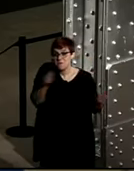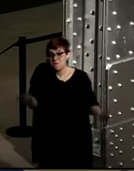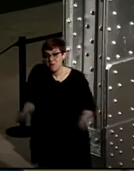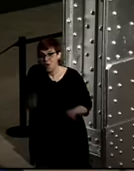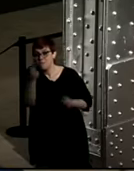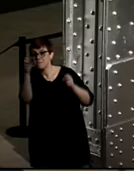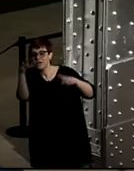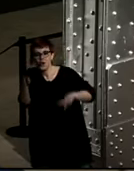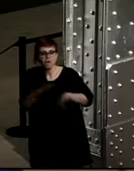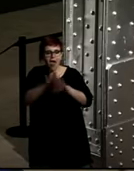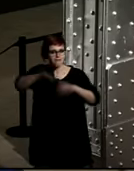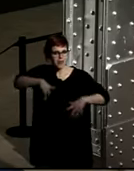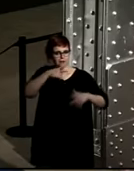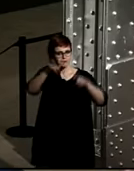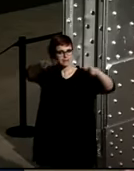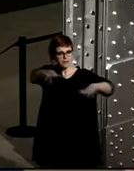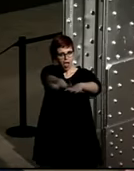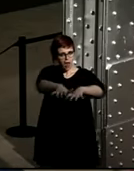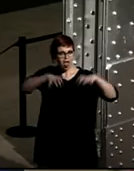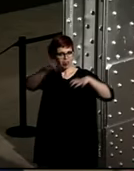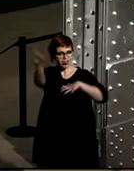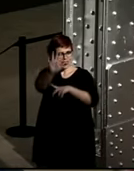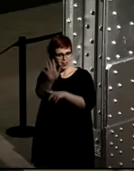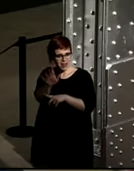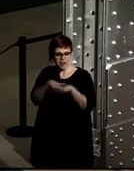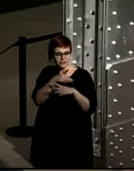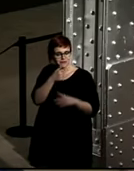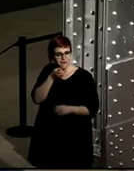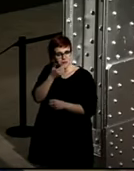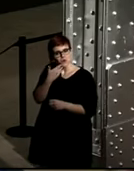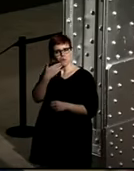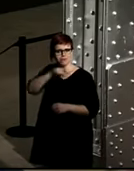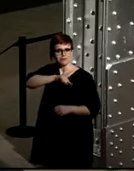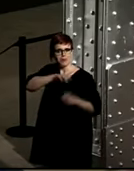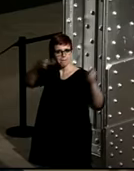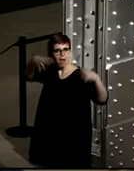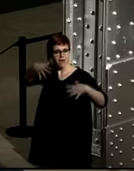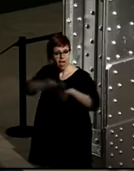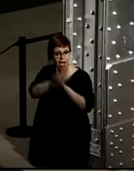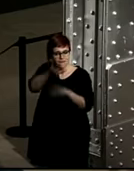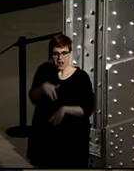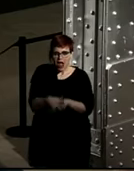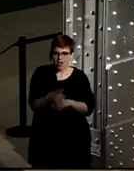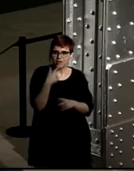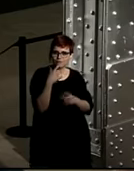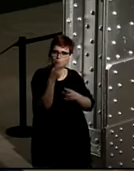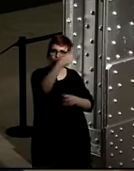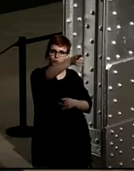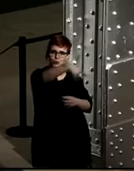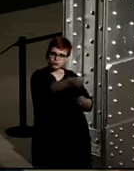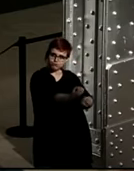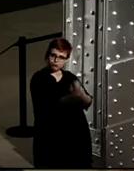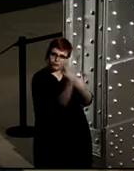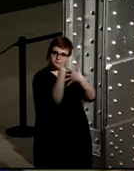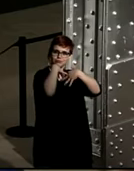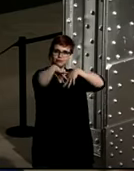cine nos creemos esa magia, y yo creo que las películas buenas son las películas que nos cuelan lo que queréis colarnos. Yo cuando